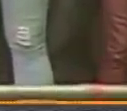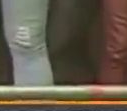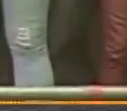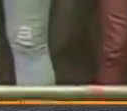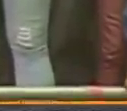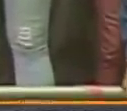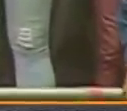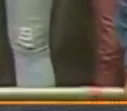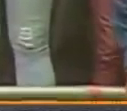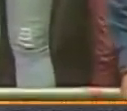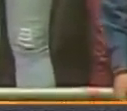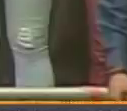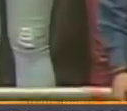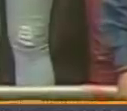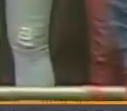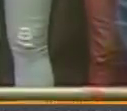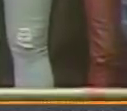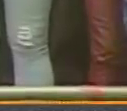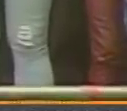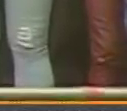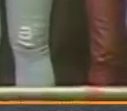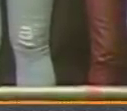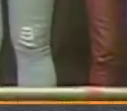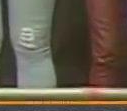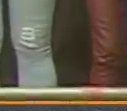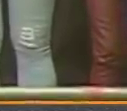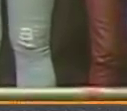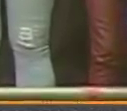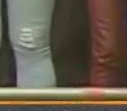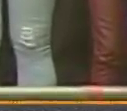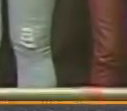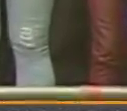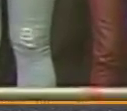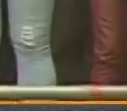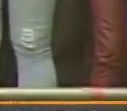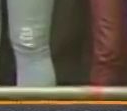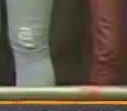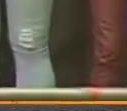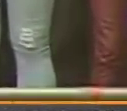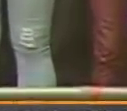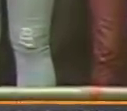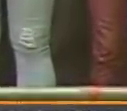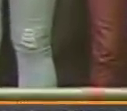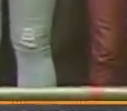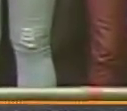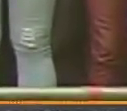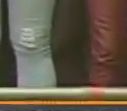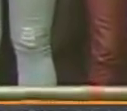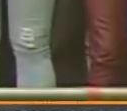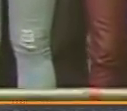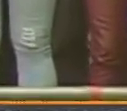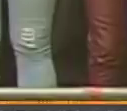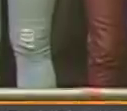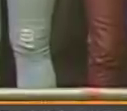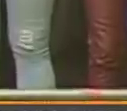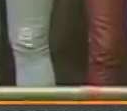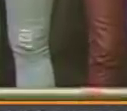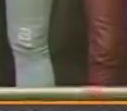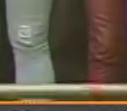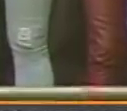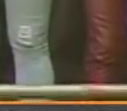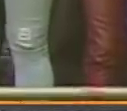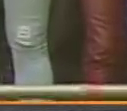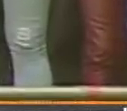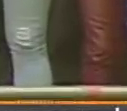Aquí en Margarita fue que nació la libertad de todo un continente. Aquí